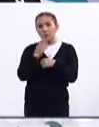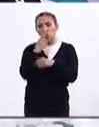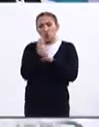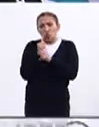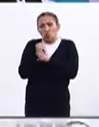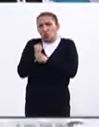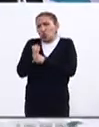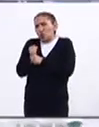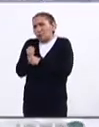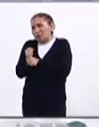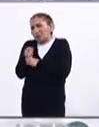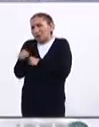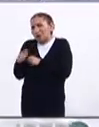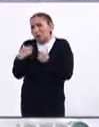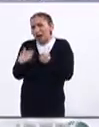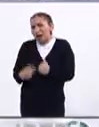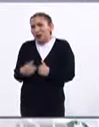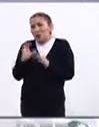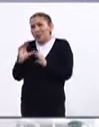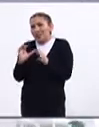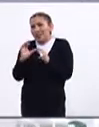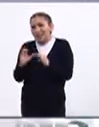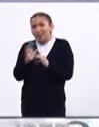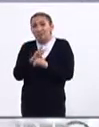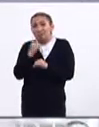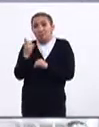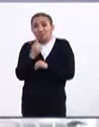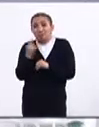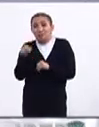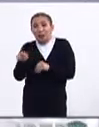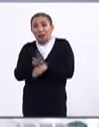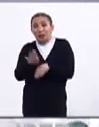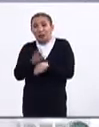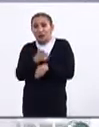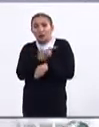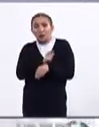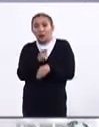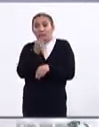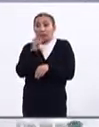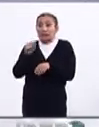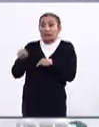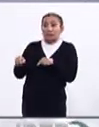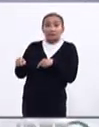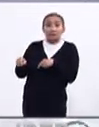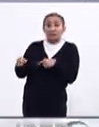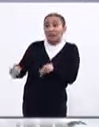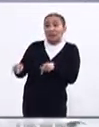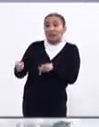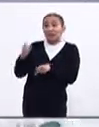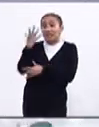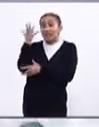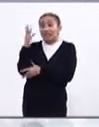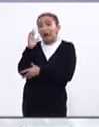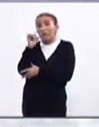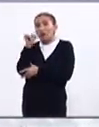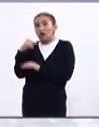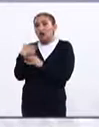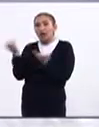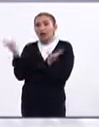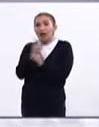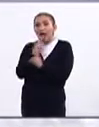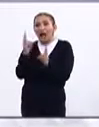patrimonio de la humanidad, ¿no? Porque los brasileños no les gusta decir, oigan, es que el Amazonia es el pulmón